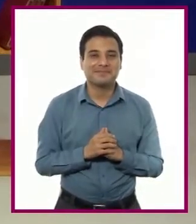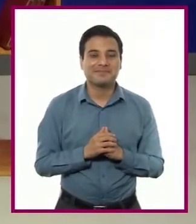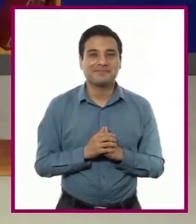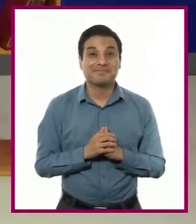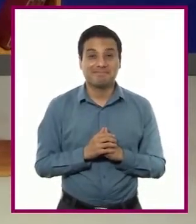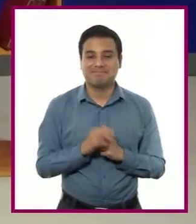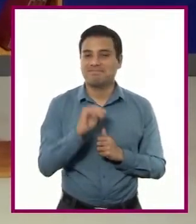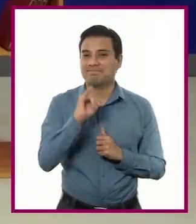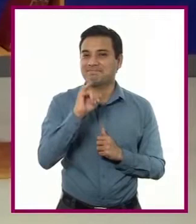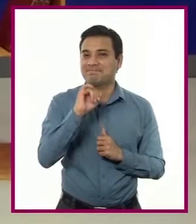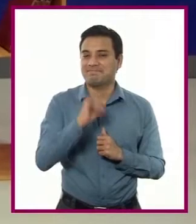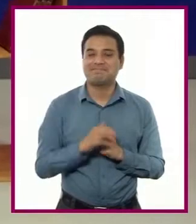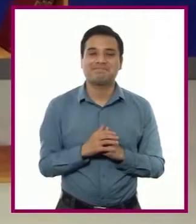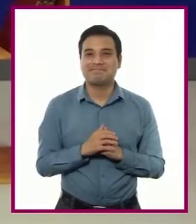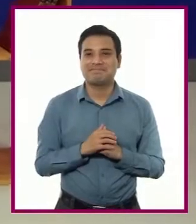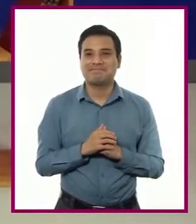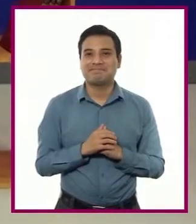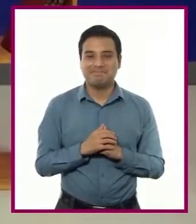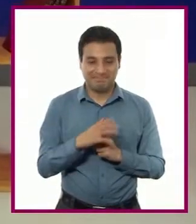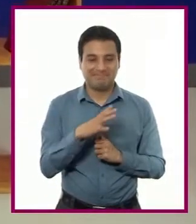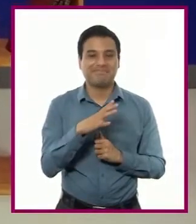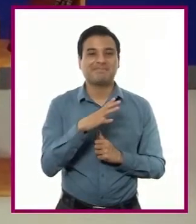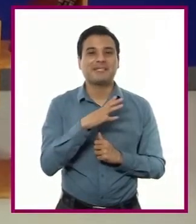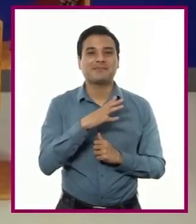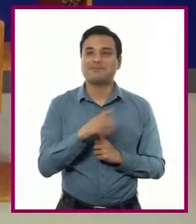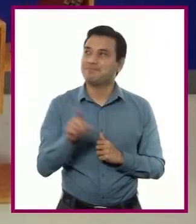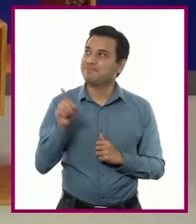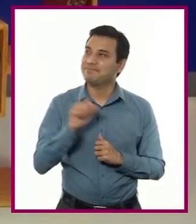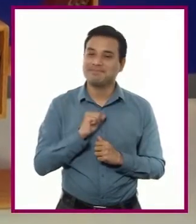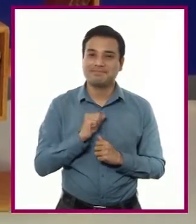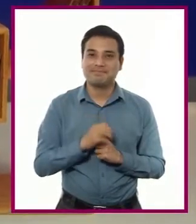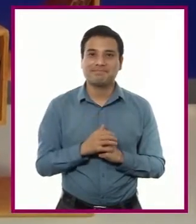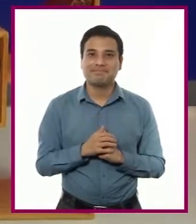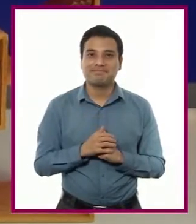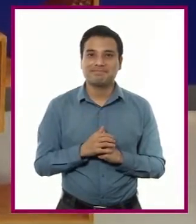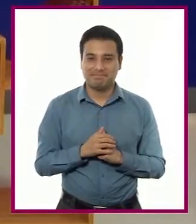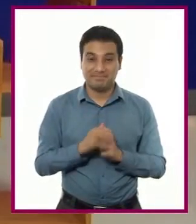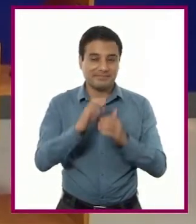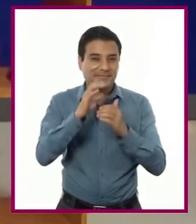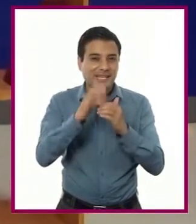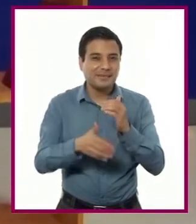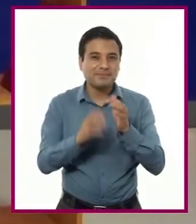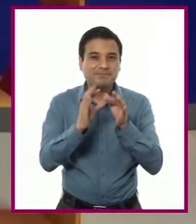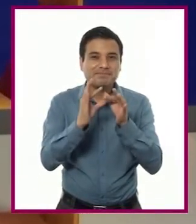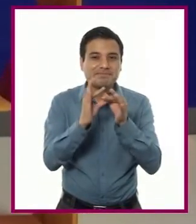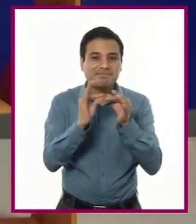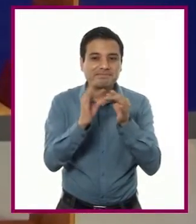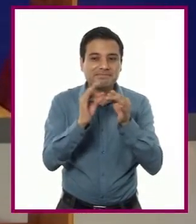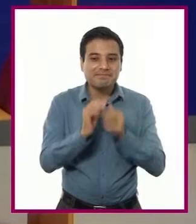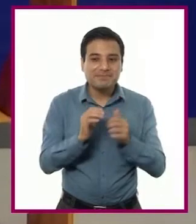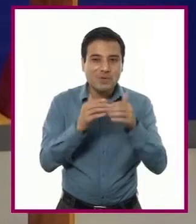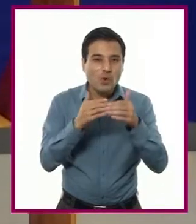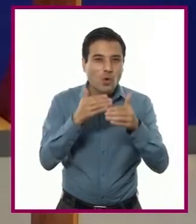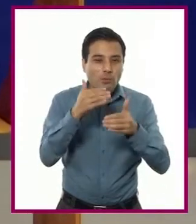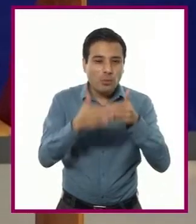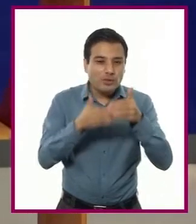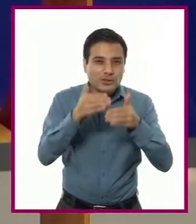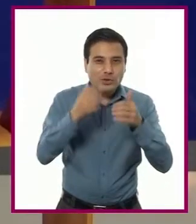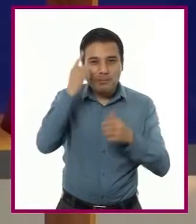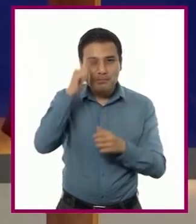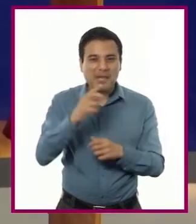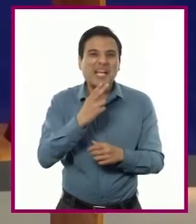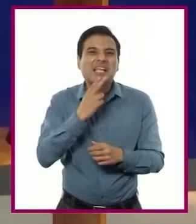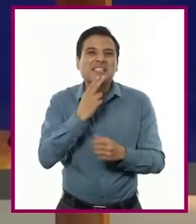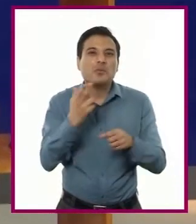Sí. Y aquí se ve una conclusión donde explican el uso que el proceso tiene en el sector